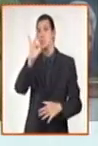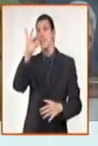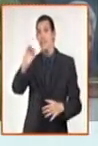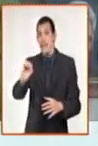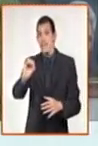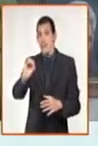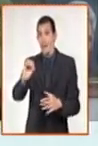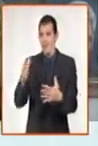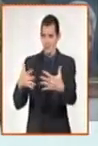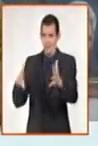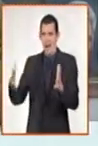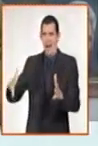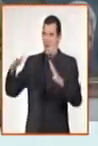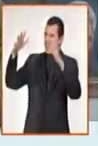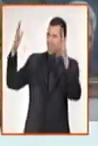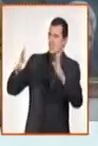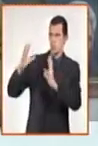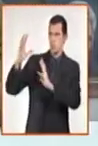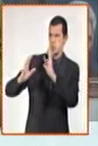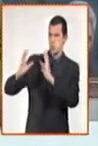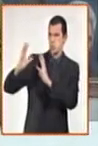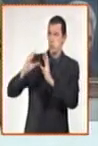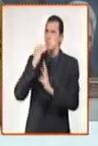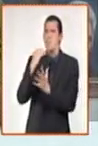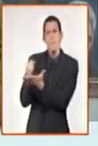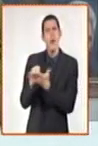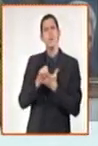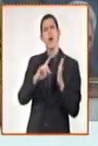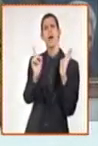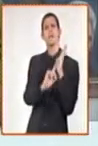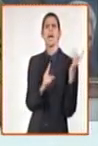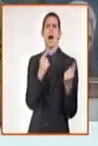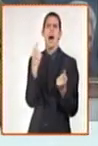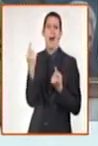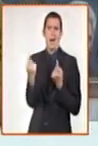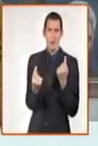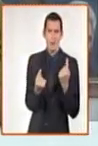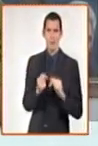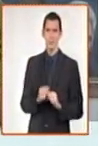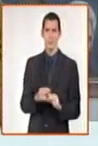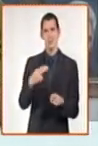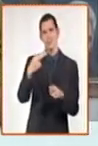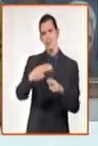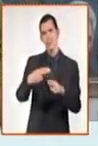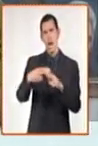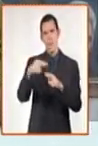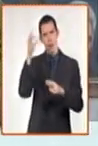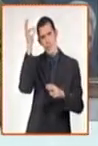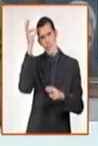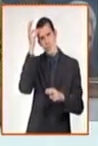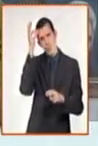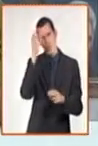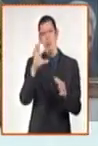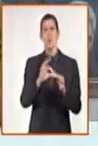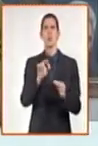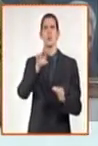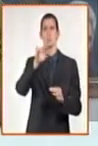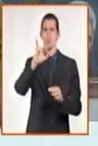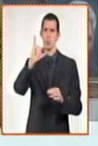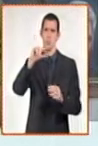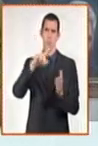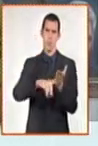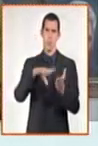supuesto, que fueron mejorando. Y a partir de jueves, los servicios de telefonía pública ya se